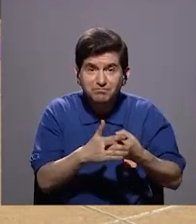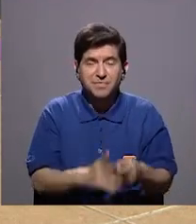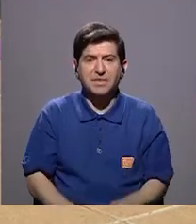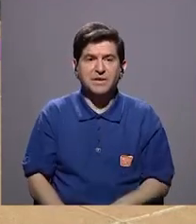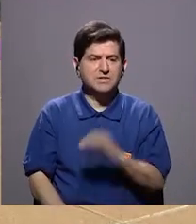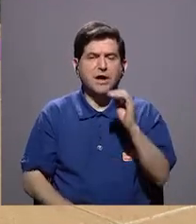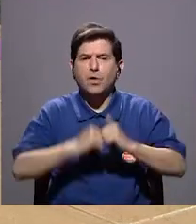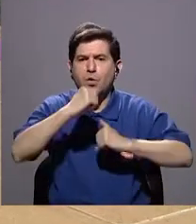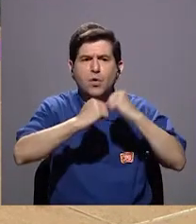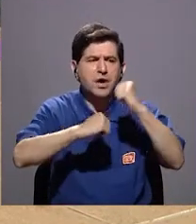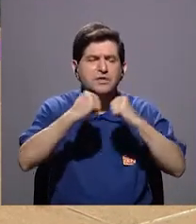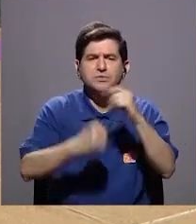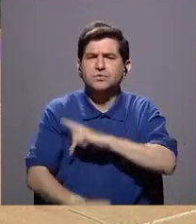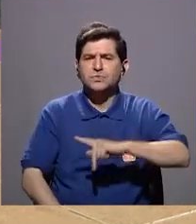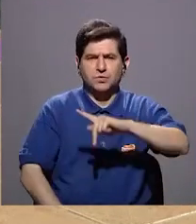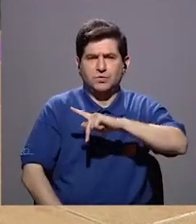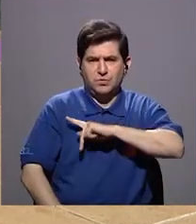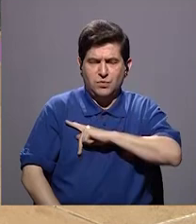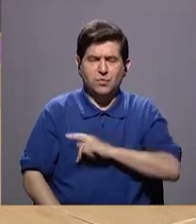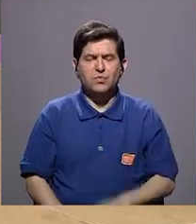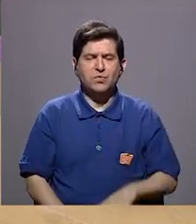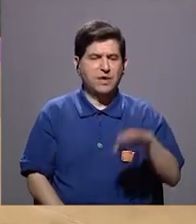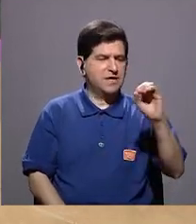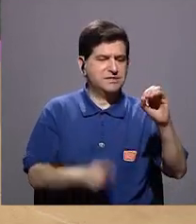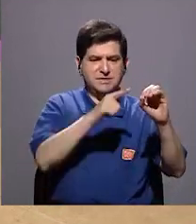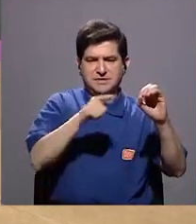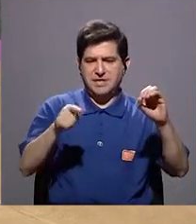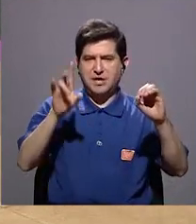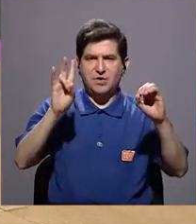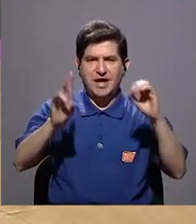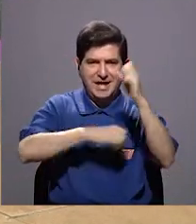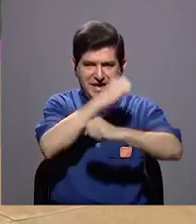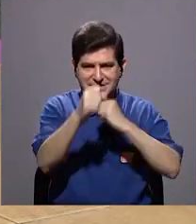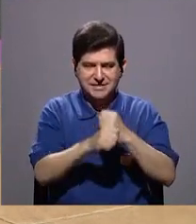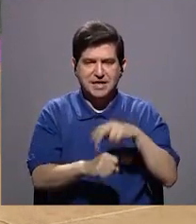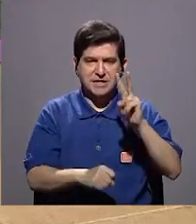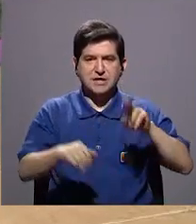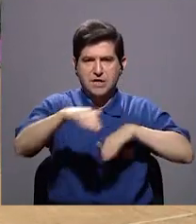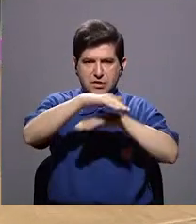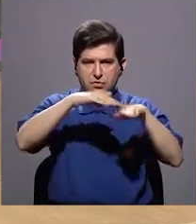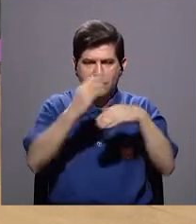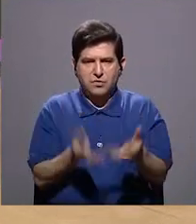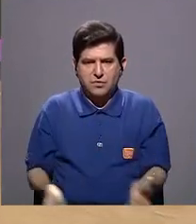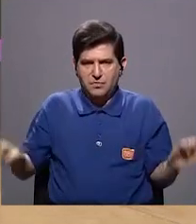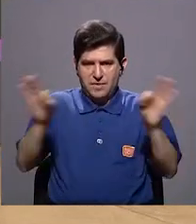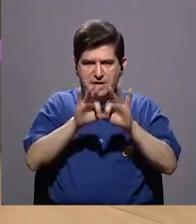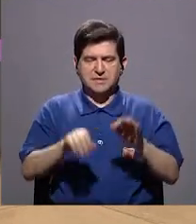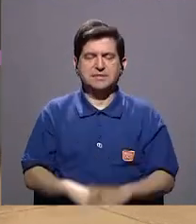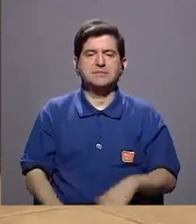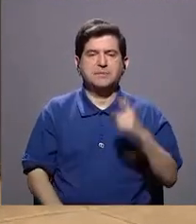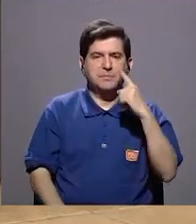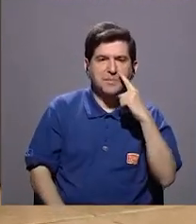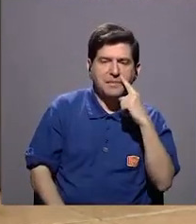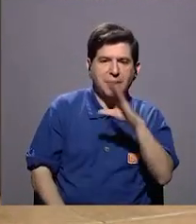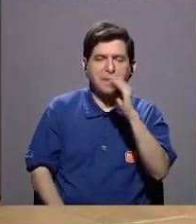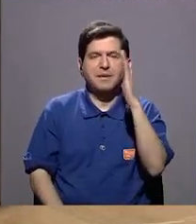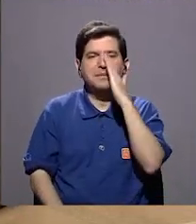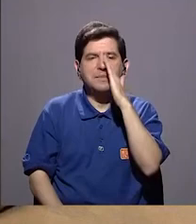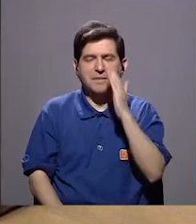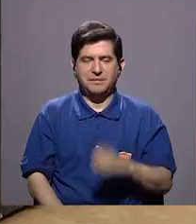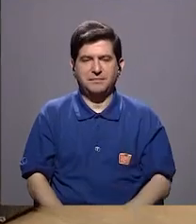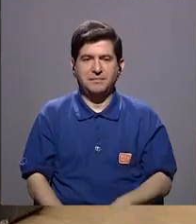o casi que va a estructurar su personalidad de los 0 a los 7 años, con dos pilares fundamentales como lo van a hacer su padre y su